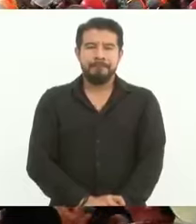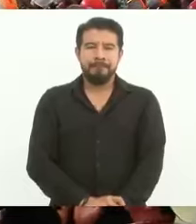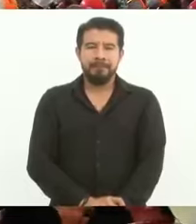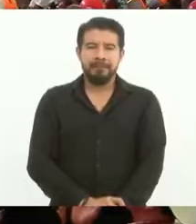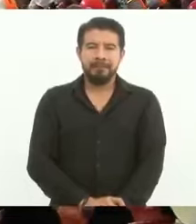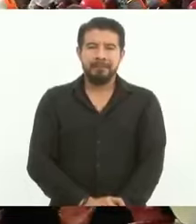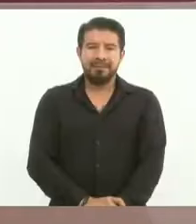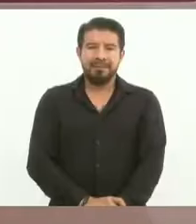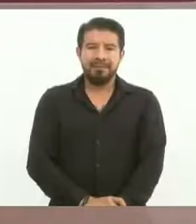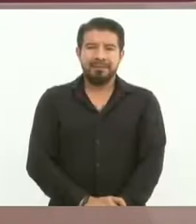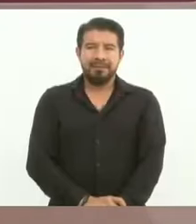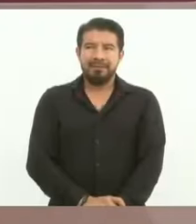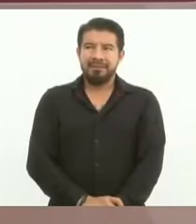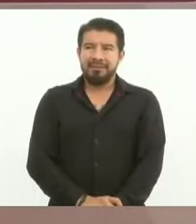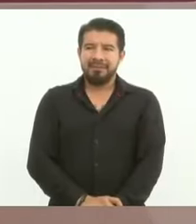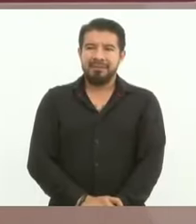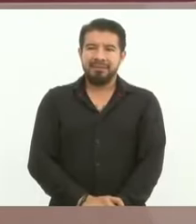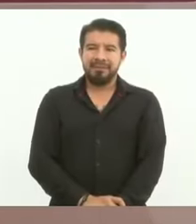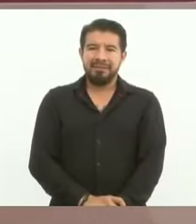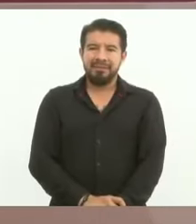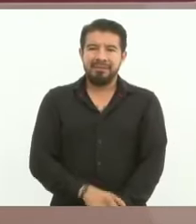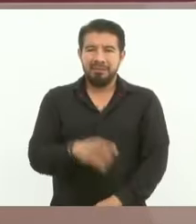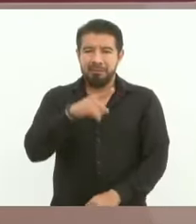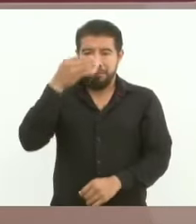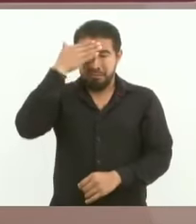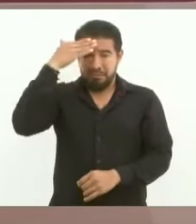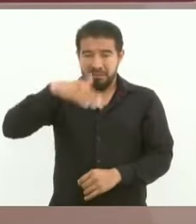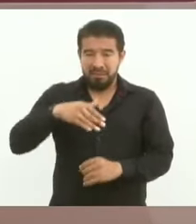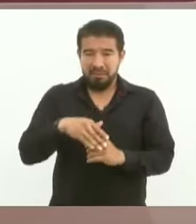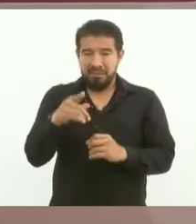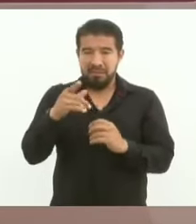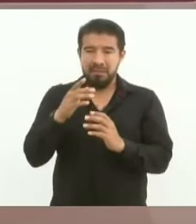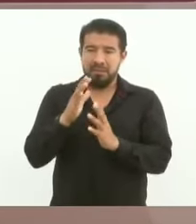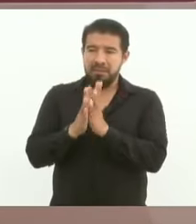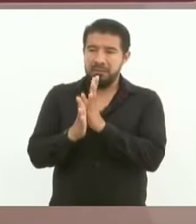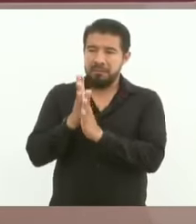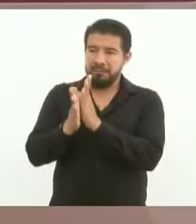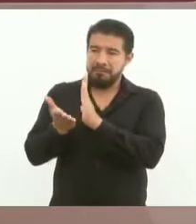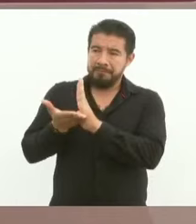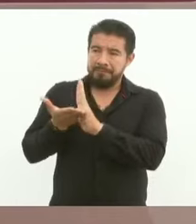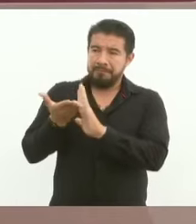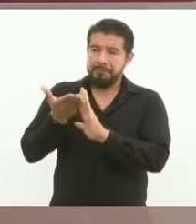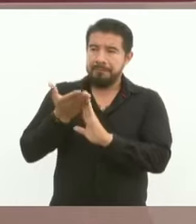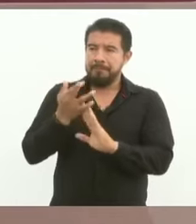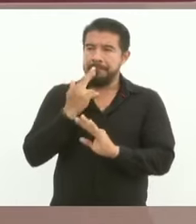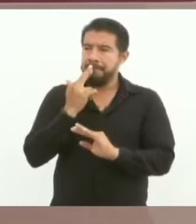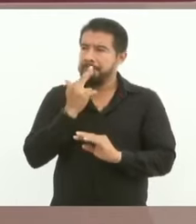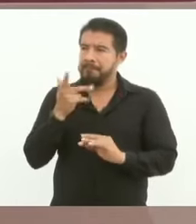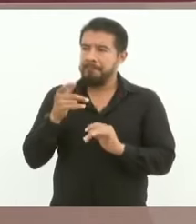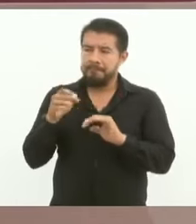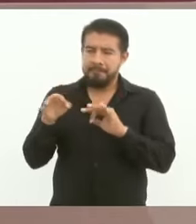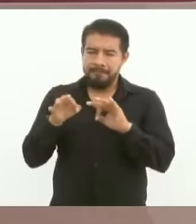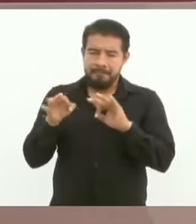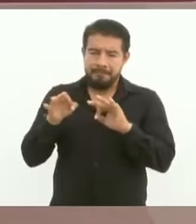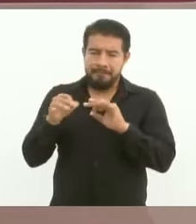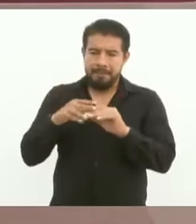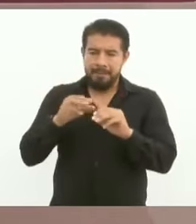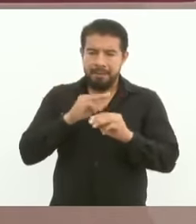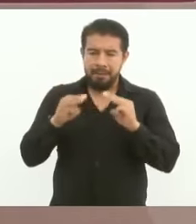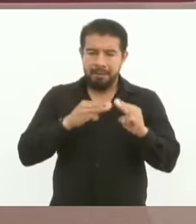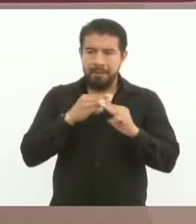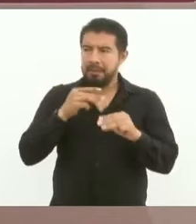Sí saben que los mejores trabajadores de la construcción, los mejores trabajadores del mundo